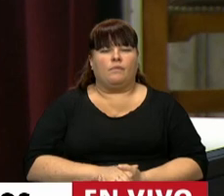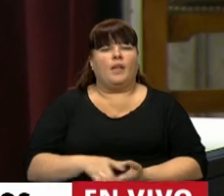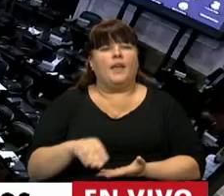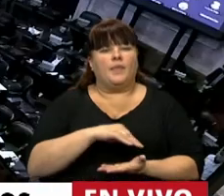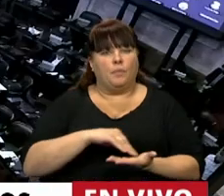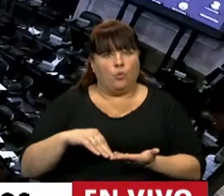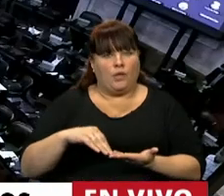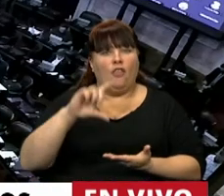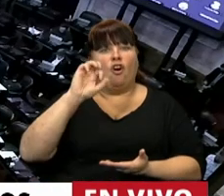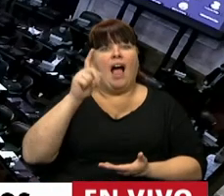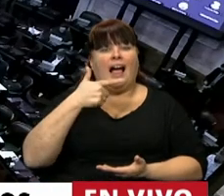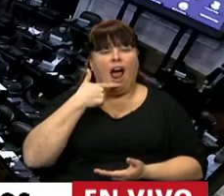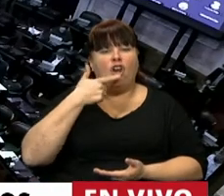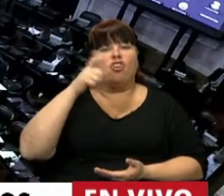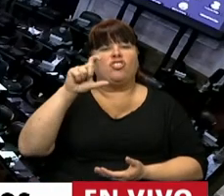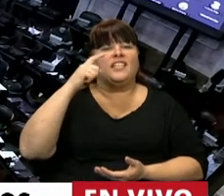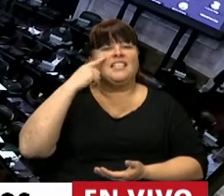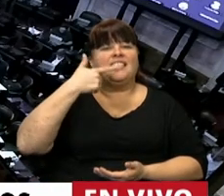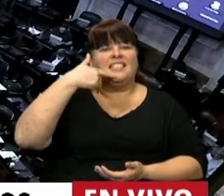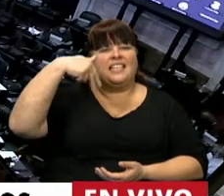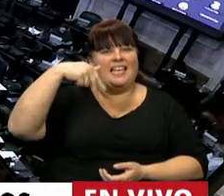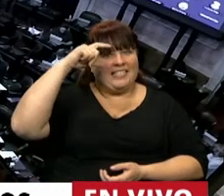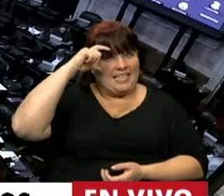diputado carlos cisneros